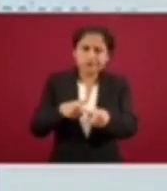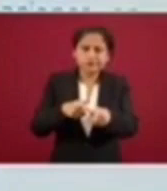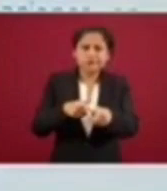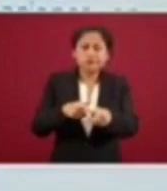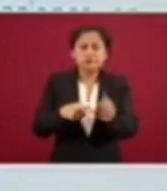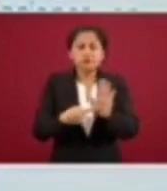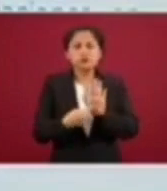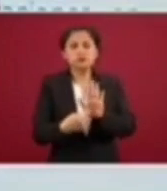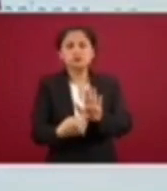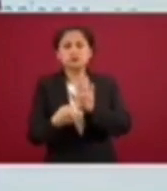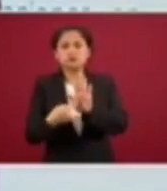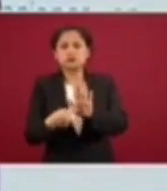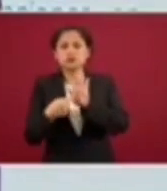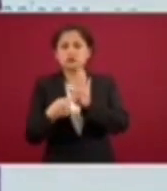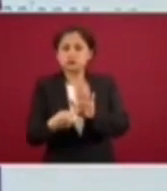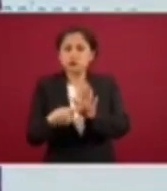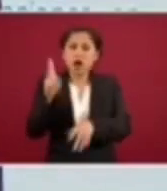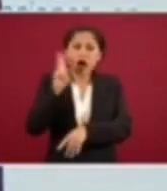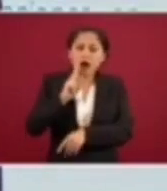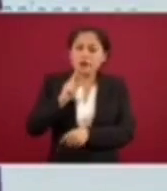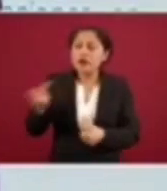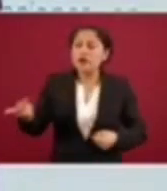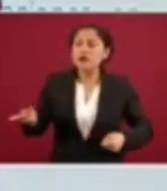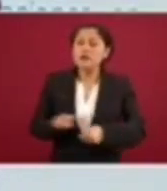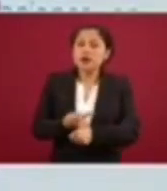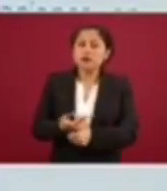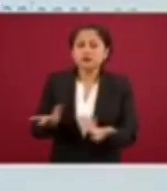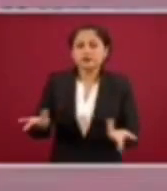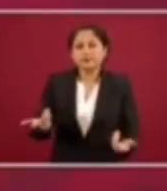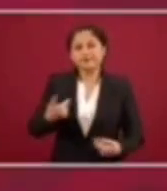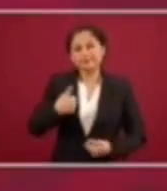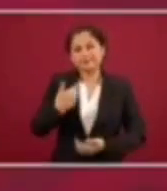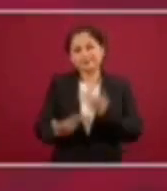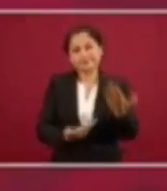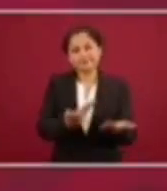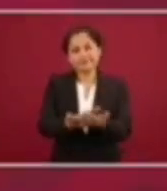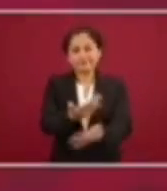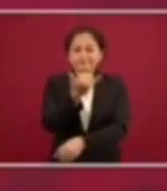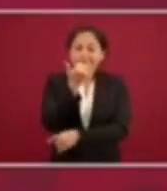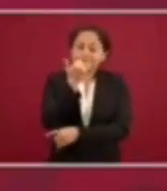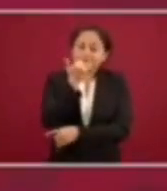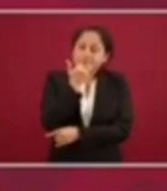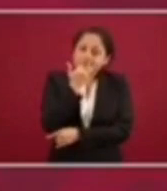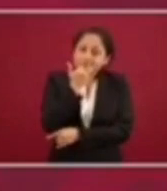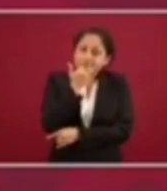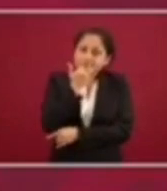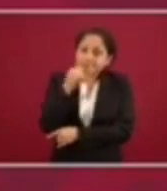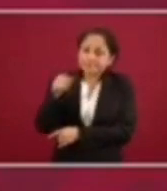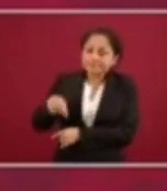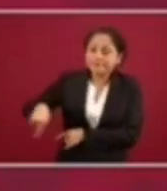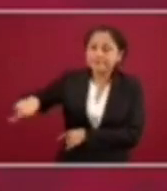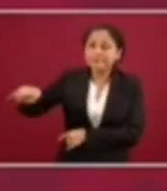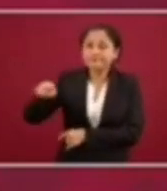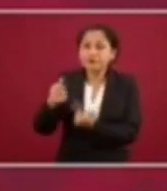Ofrecemos disculpa por anticipar, que no se enojen,